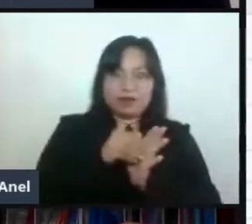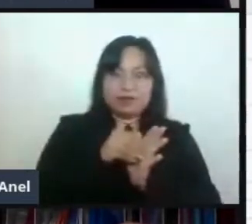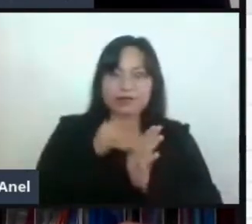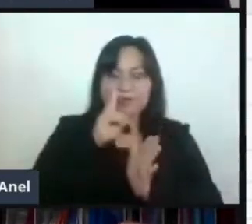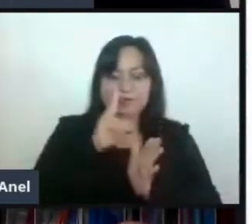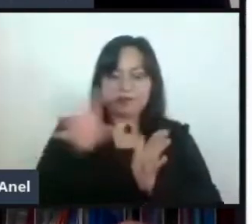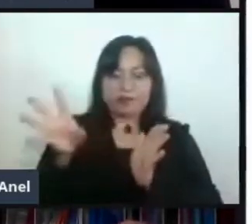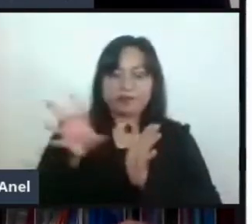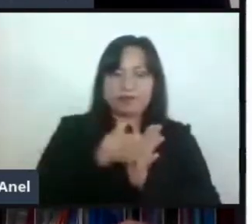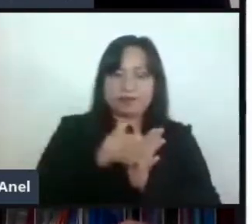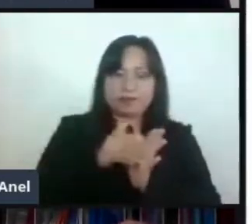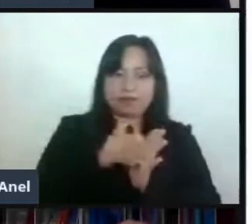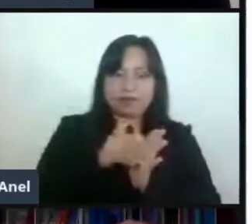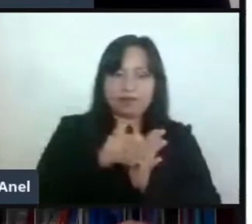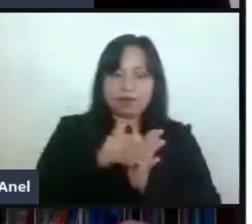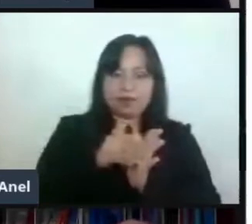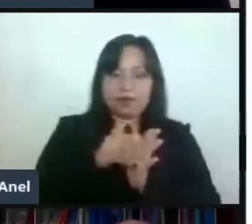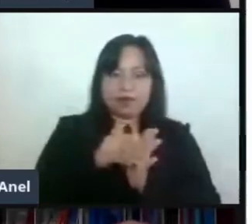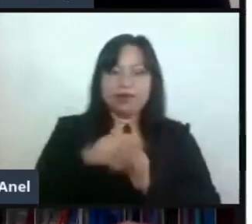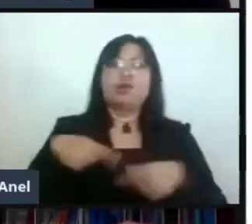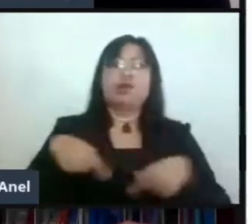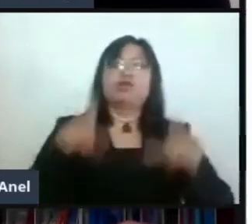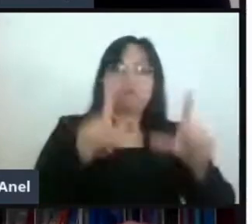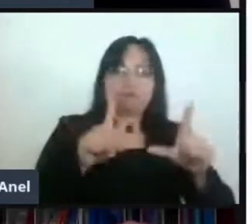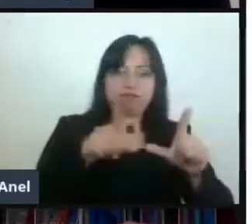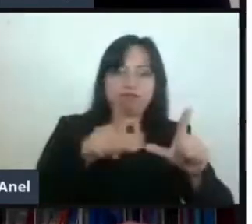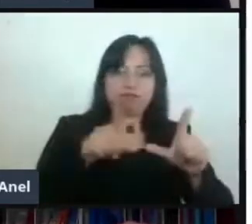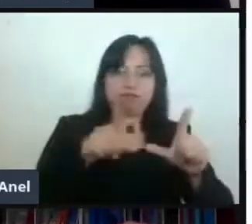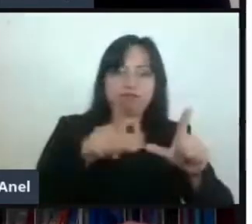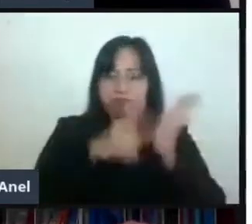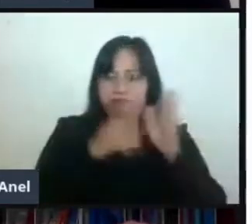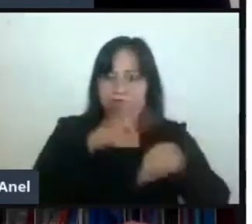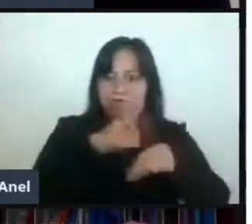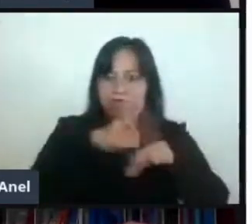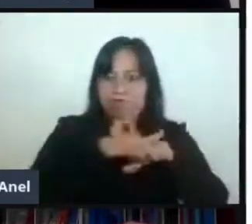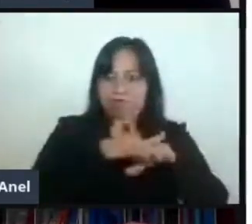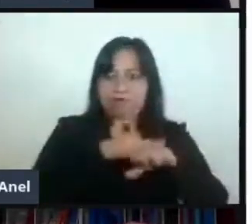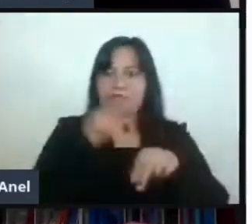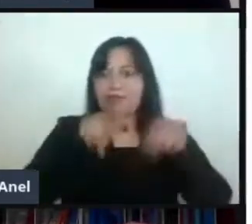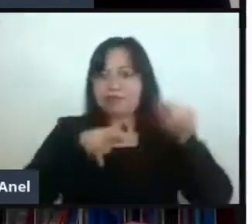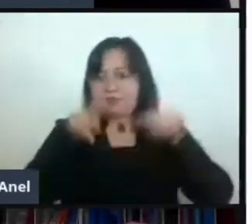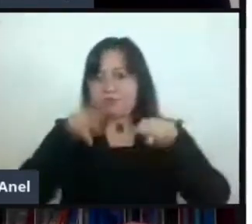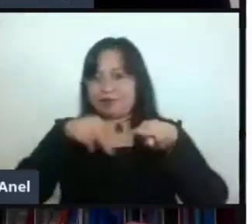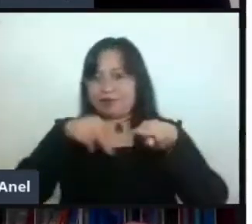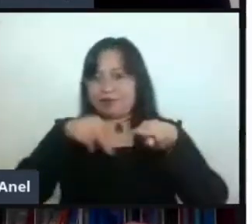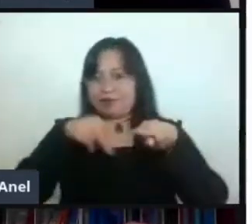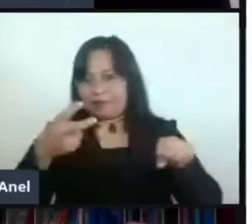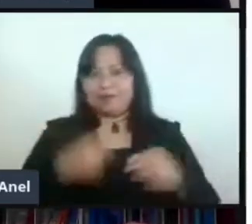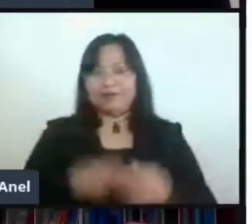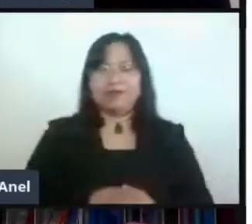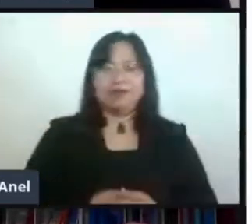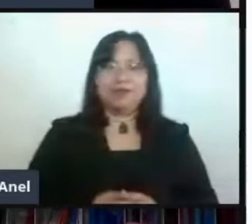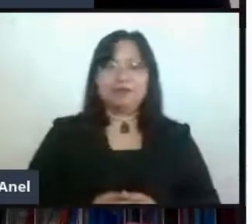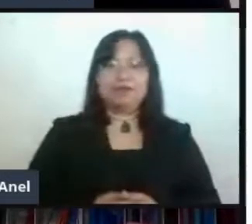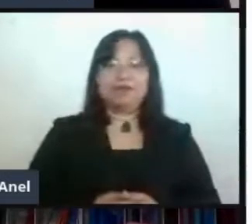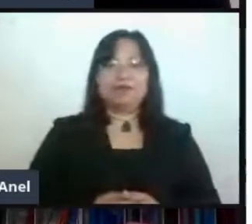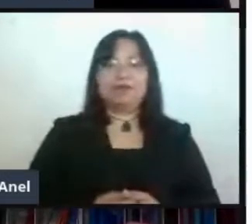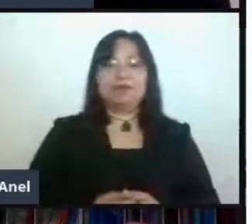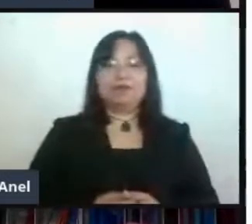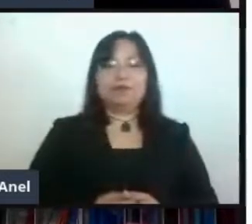pegar, ¿sí? De hecho, lo puedo, aquí la pego, ¿sí? Y listo.